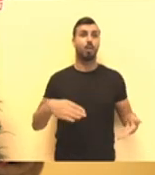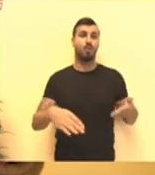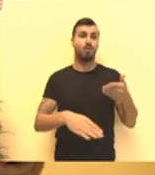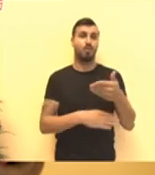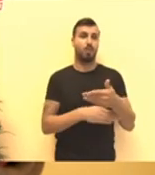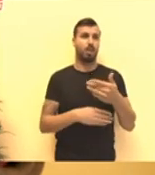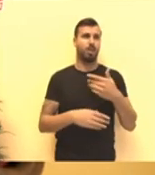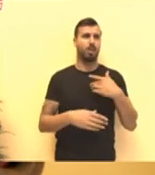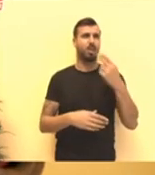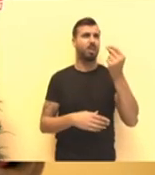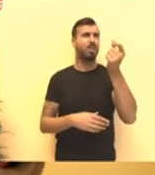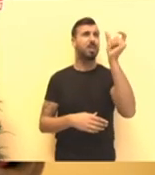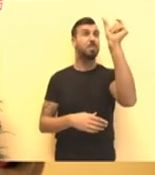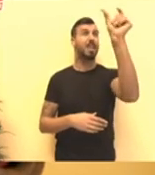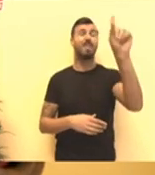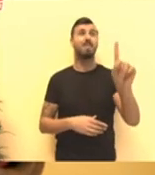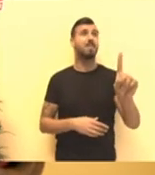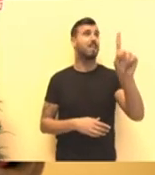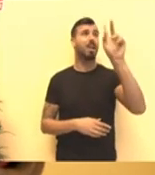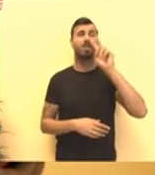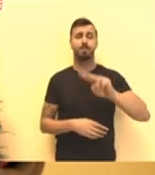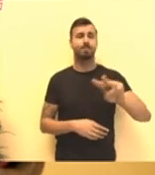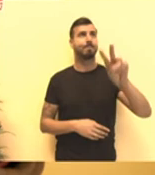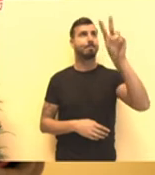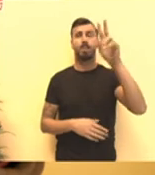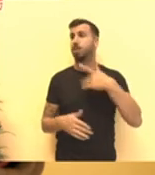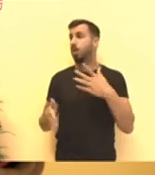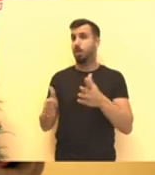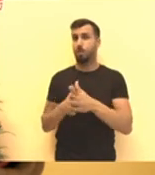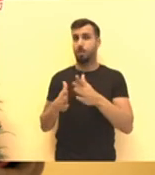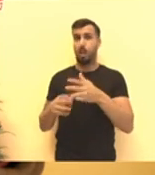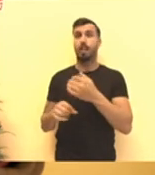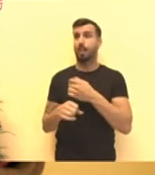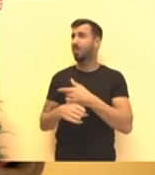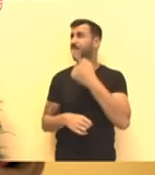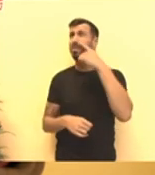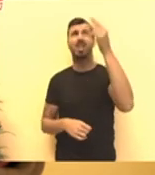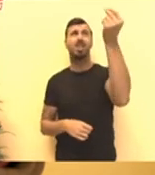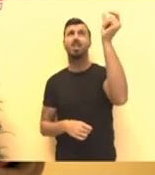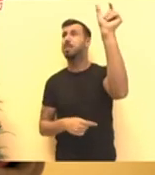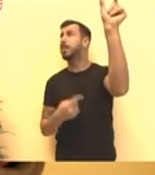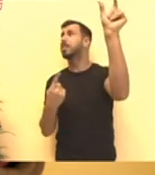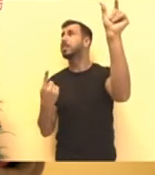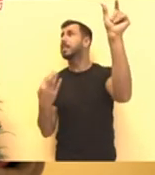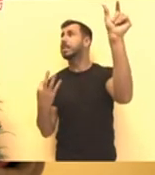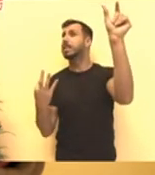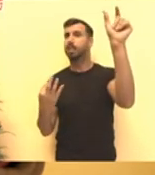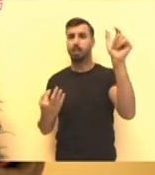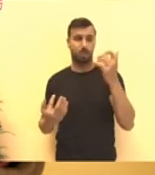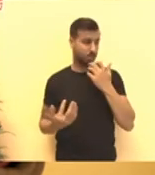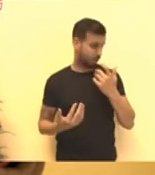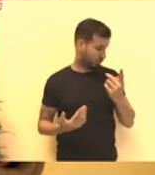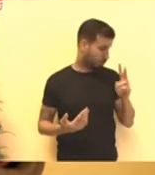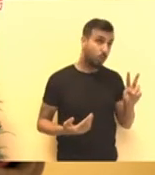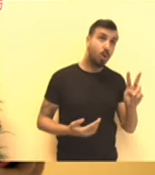precio de algo que estaba en una repisa de arriba y al reponedor le dije, mira, ¿me dices el precio de aquello? Me dice, pero es que si tú no